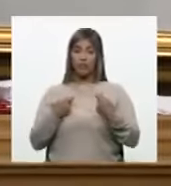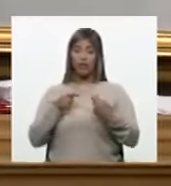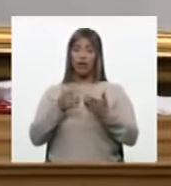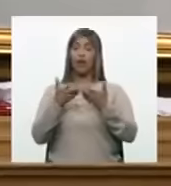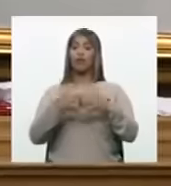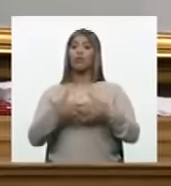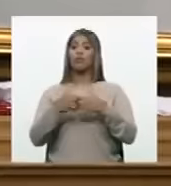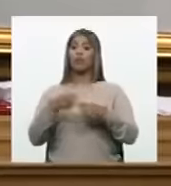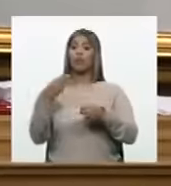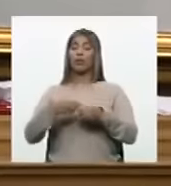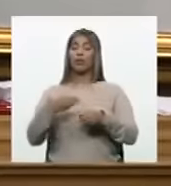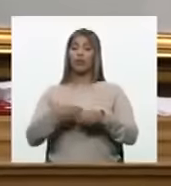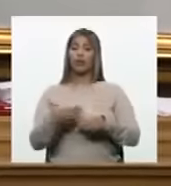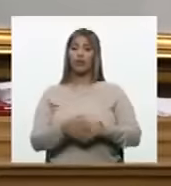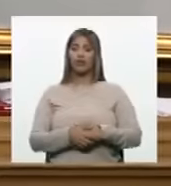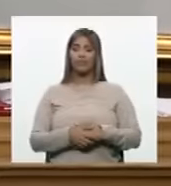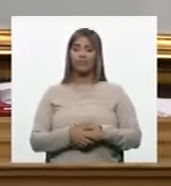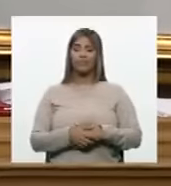industria petrolera.